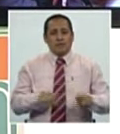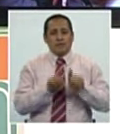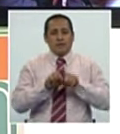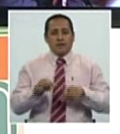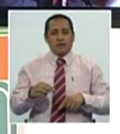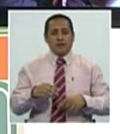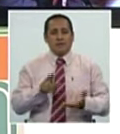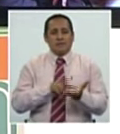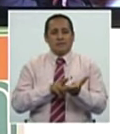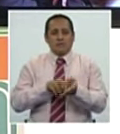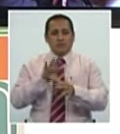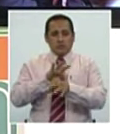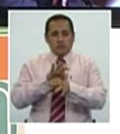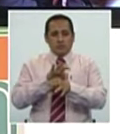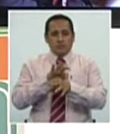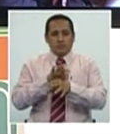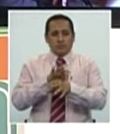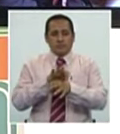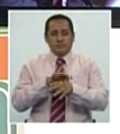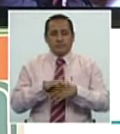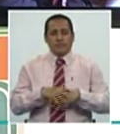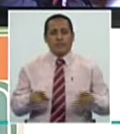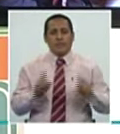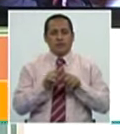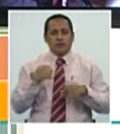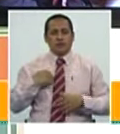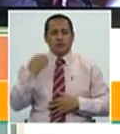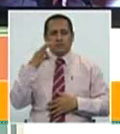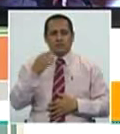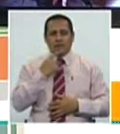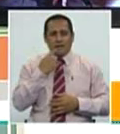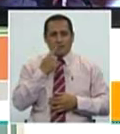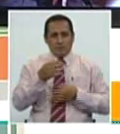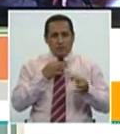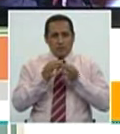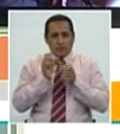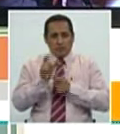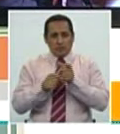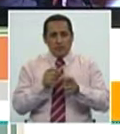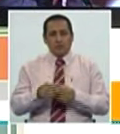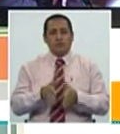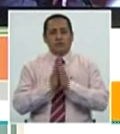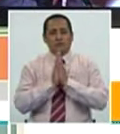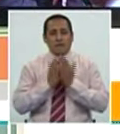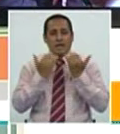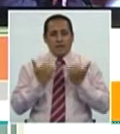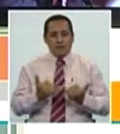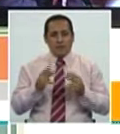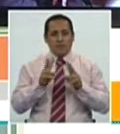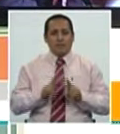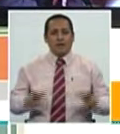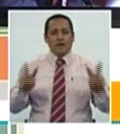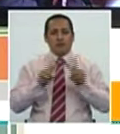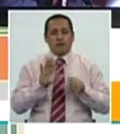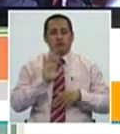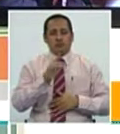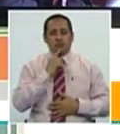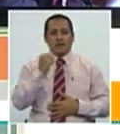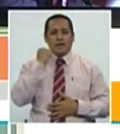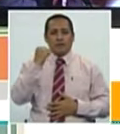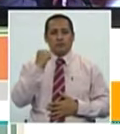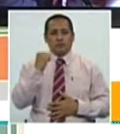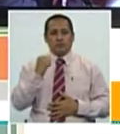a los hospitales de salud. Y yo siempre les digo a todos los discapacitados, ustedes exijan y hagan valer sus